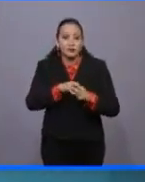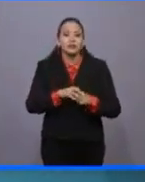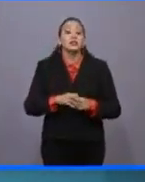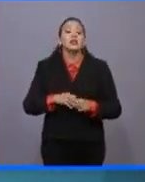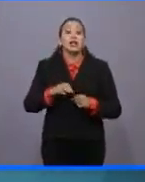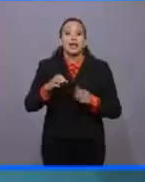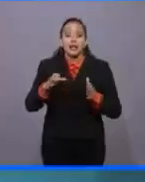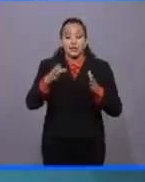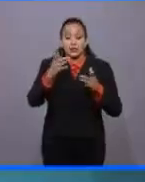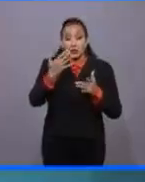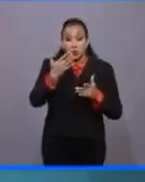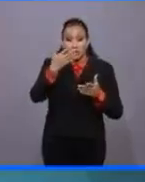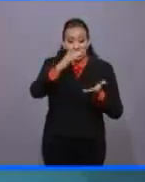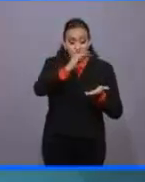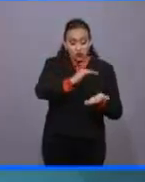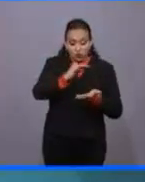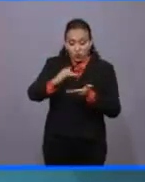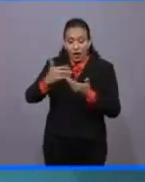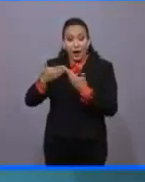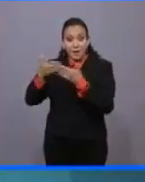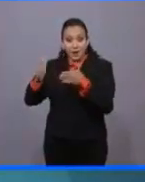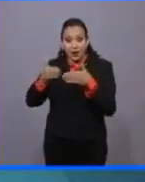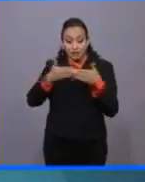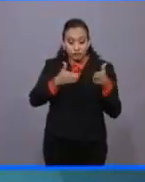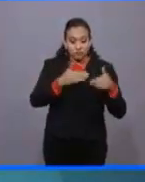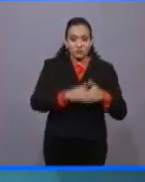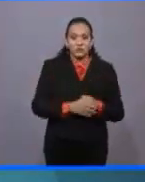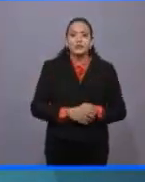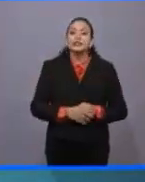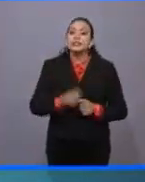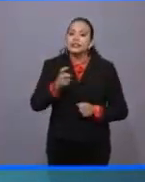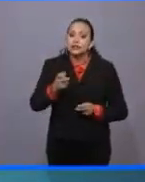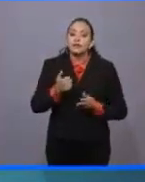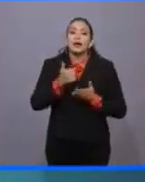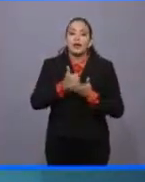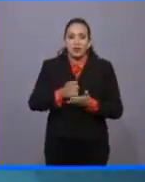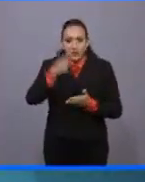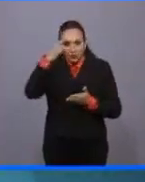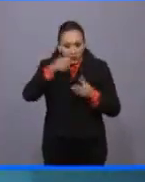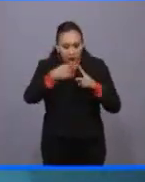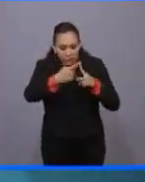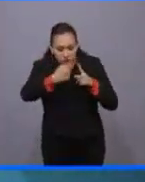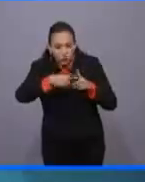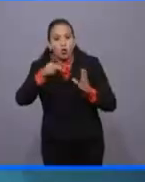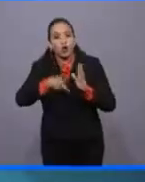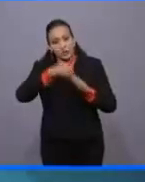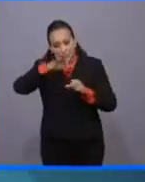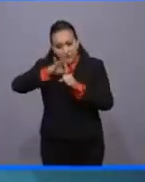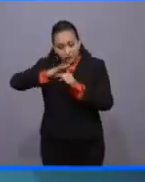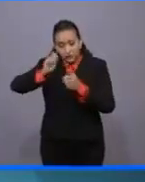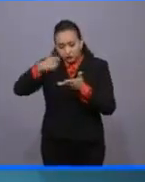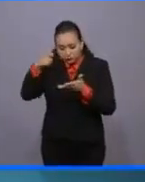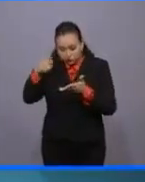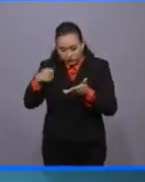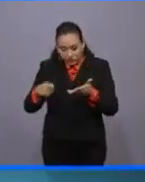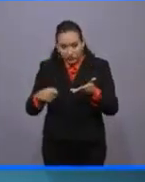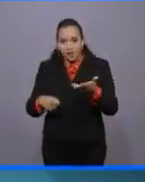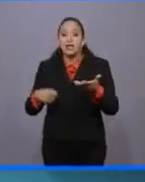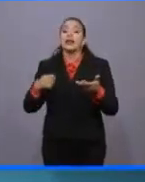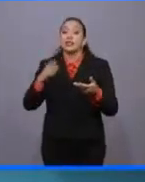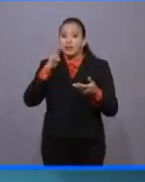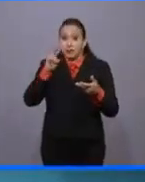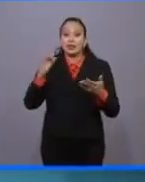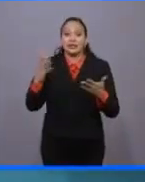apertura de 51 paquetes electorales, lo que permitirá determinar, una vez que se concluya el nuevo recuento, si se confirma